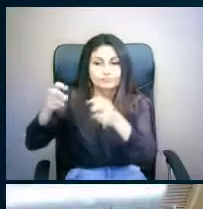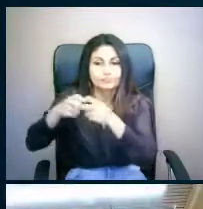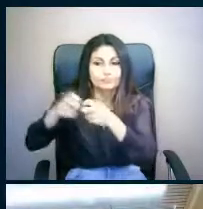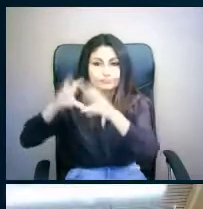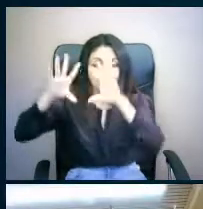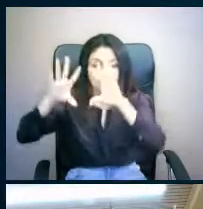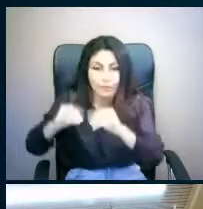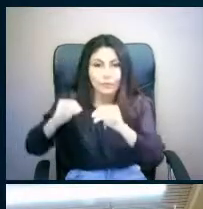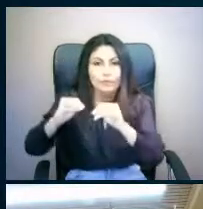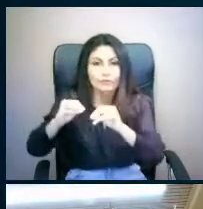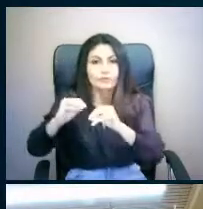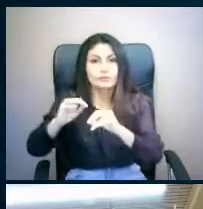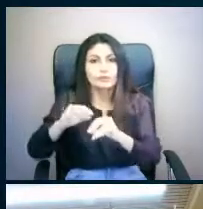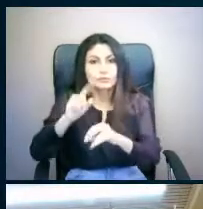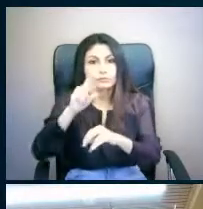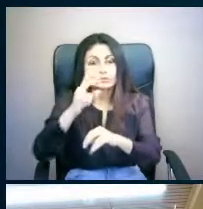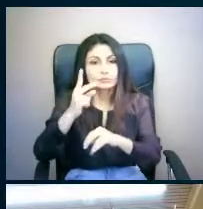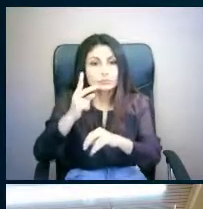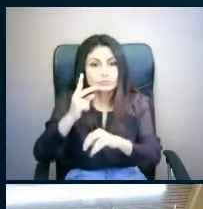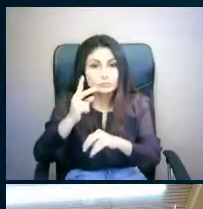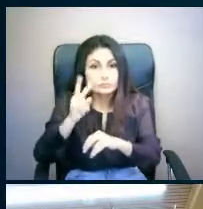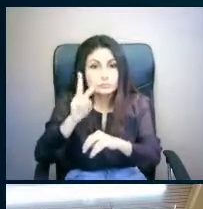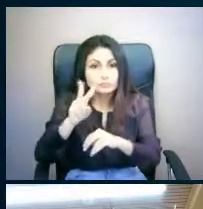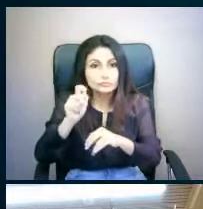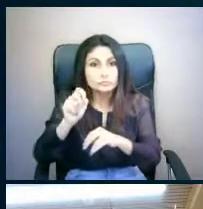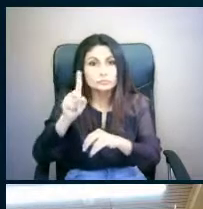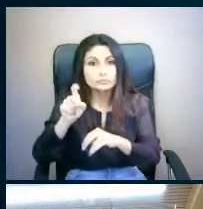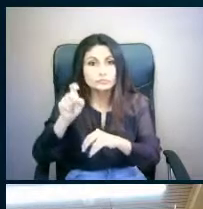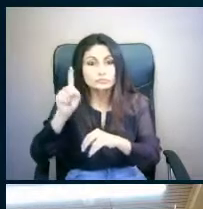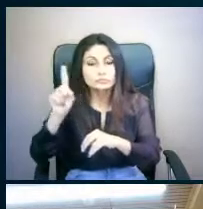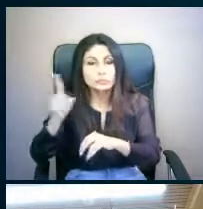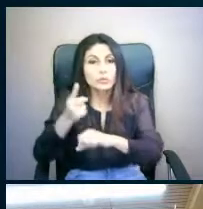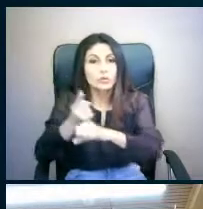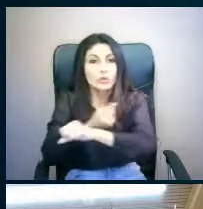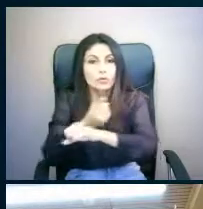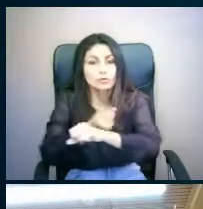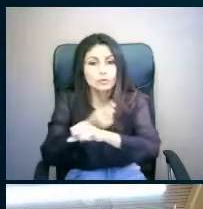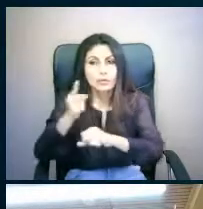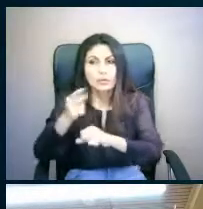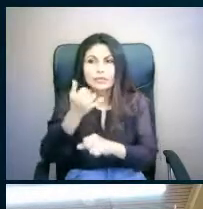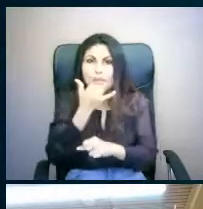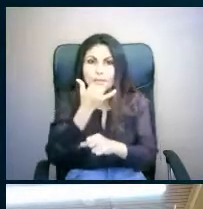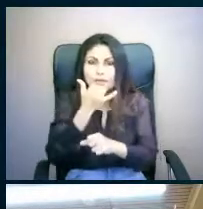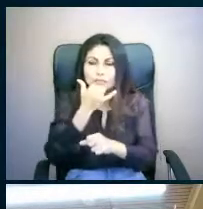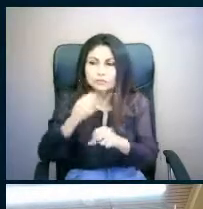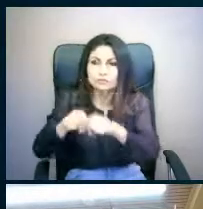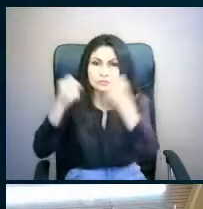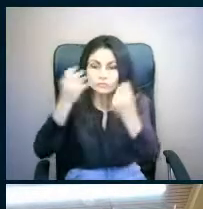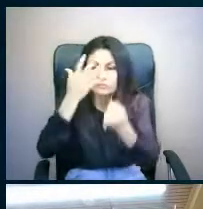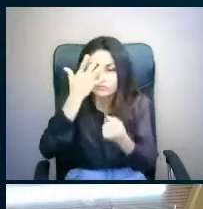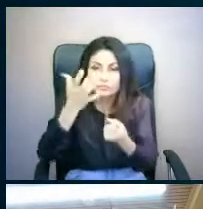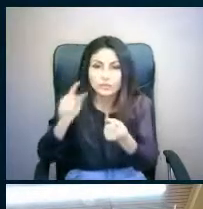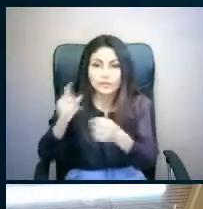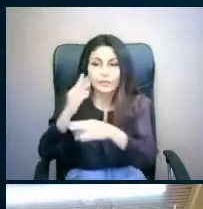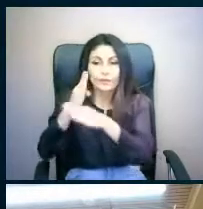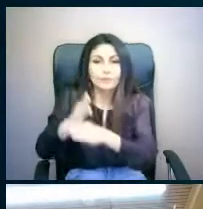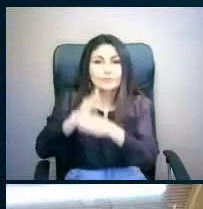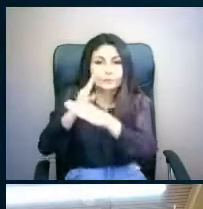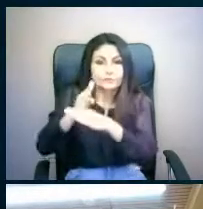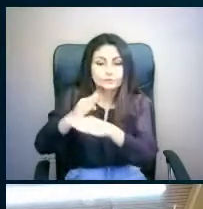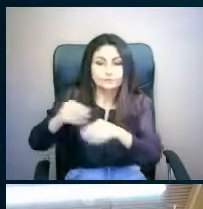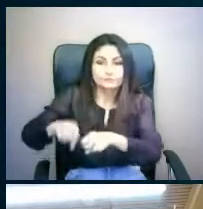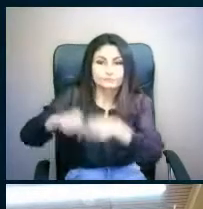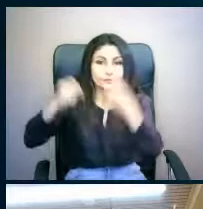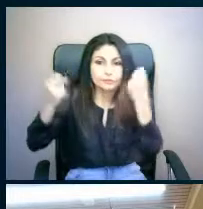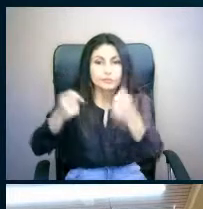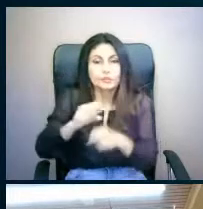horas. Puedo ver el tipo de elemento que falló, en este caso fue un equipo de protección, y también el número de equipo, que fue, por ejemplo,